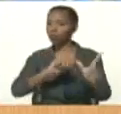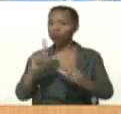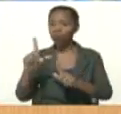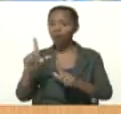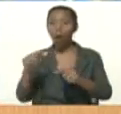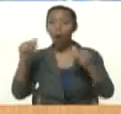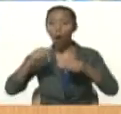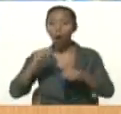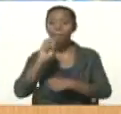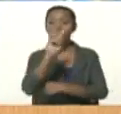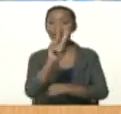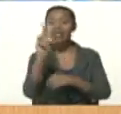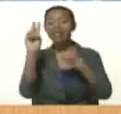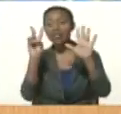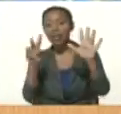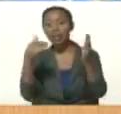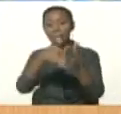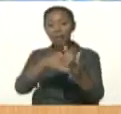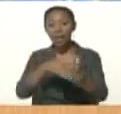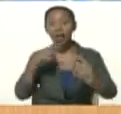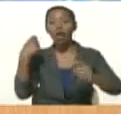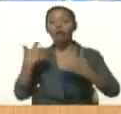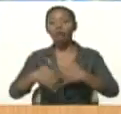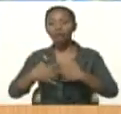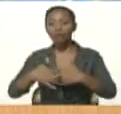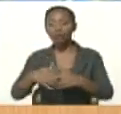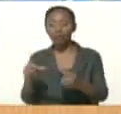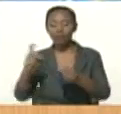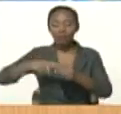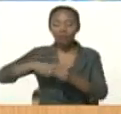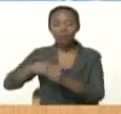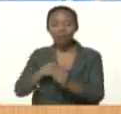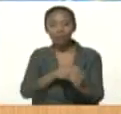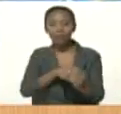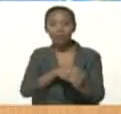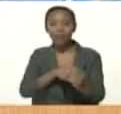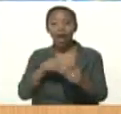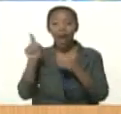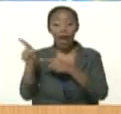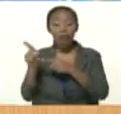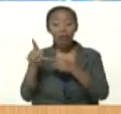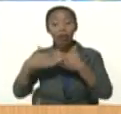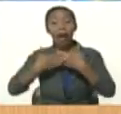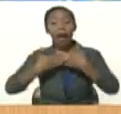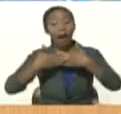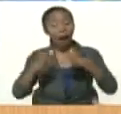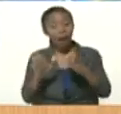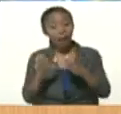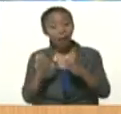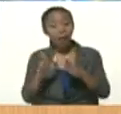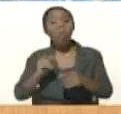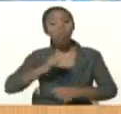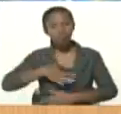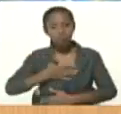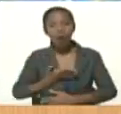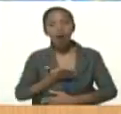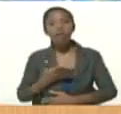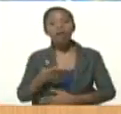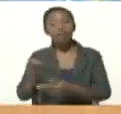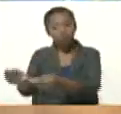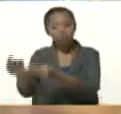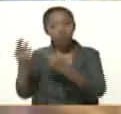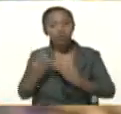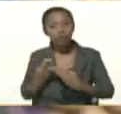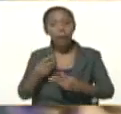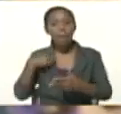tiene 27.000 comercios afiliados. Esos 27.000 comercios, una vez que abran su wallet, van a poder recibir pagos